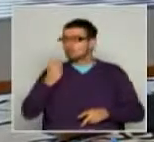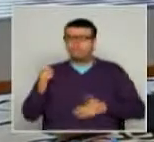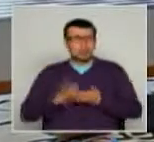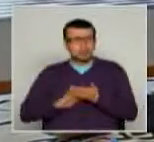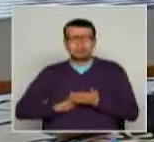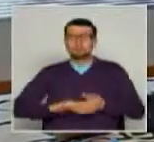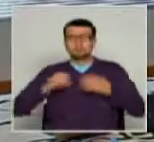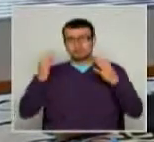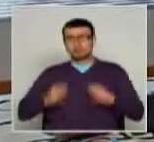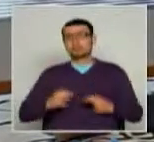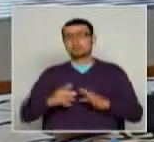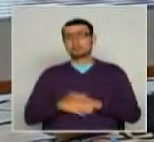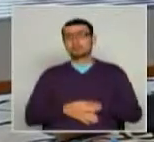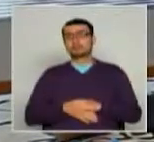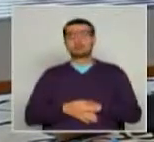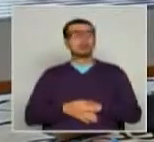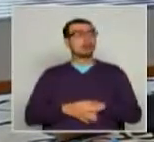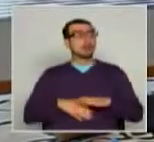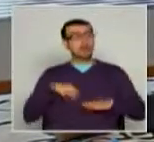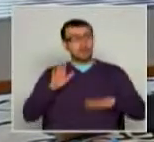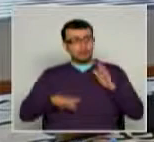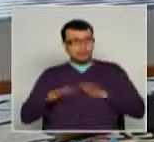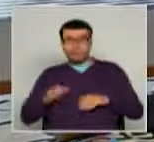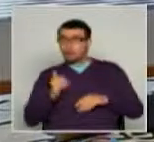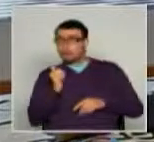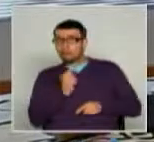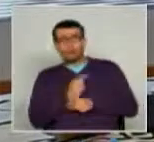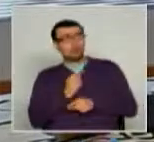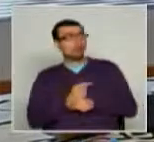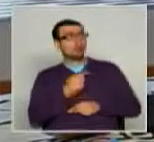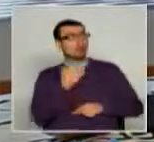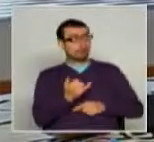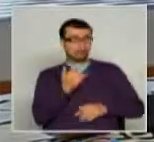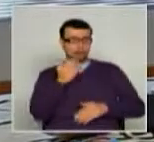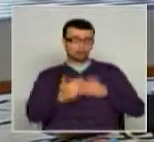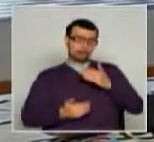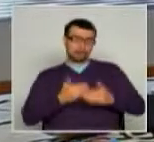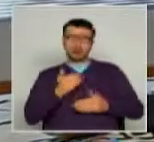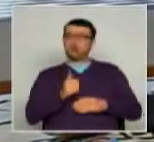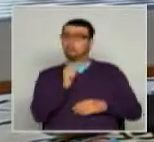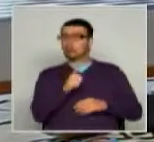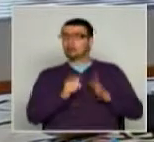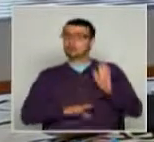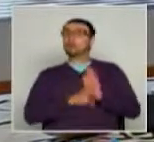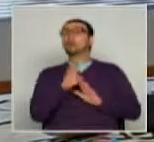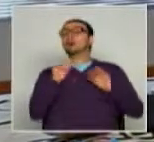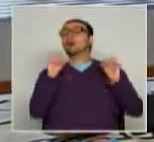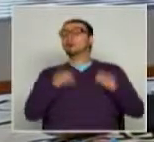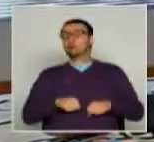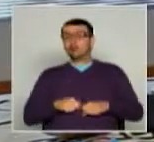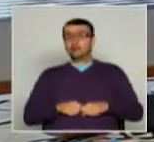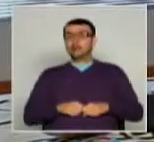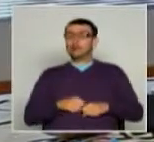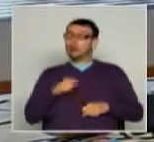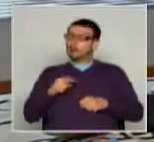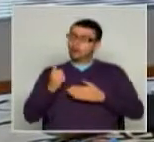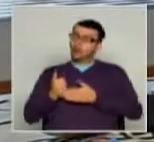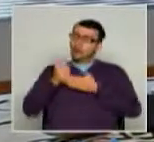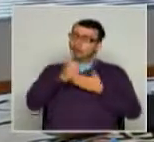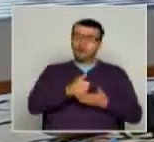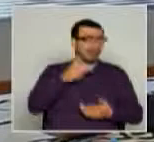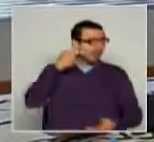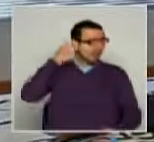curante. Y muchas veces con este mismo procedimiento el paciente sale adelante. Y si le hace a uno la ayuda del